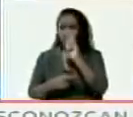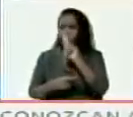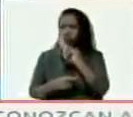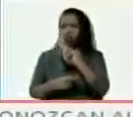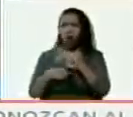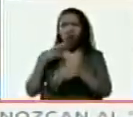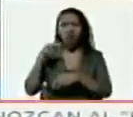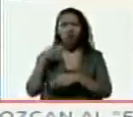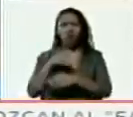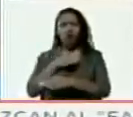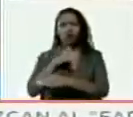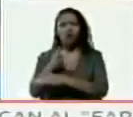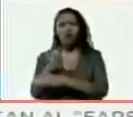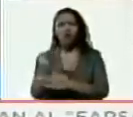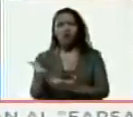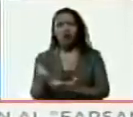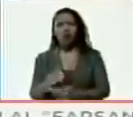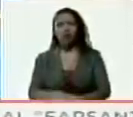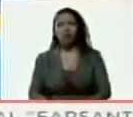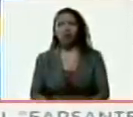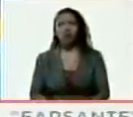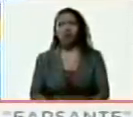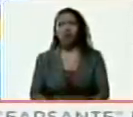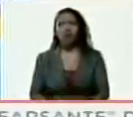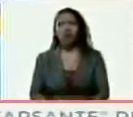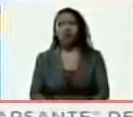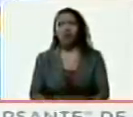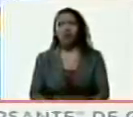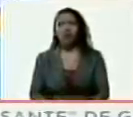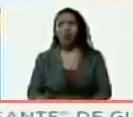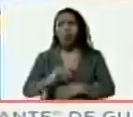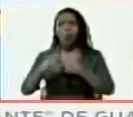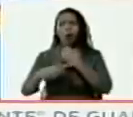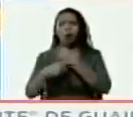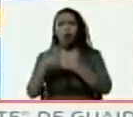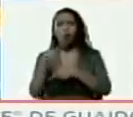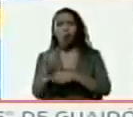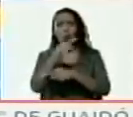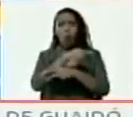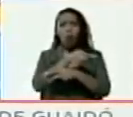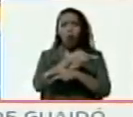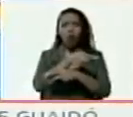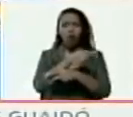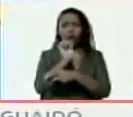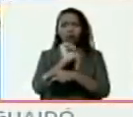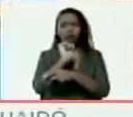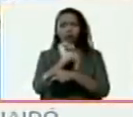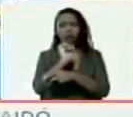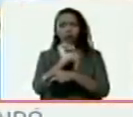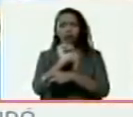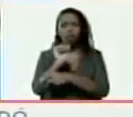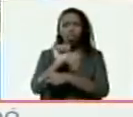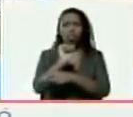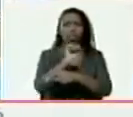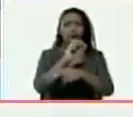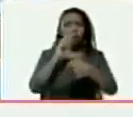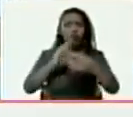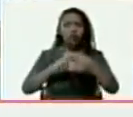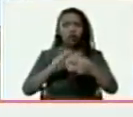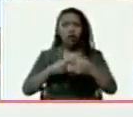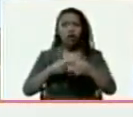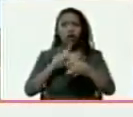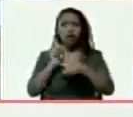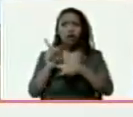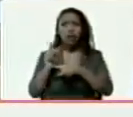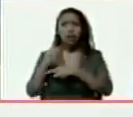estuvo aquí. Juan Guaidó estaba aquí, en esta camioneta. Se desplazaba en esta camioneta negra. Y esta